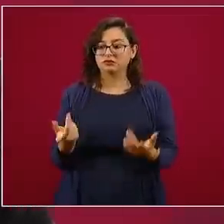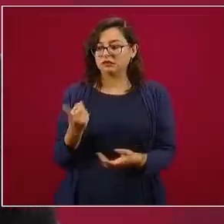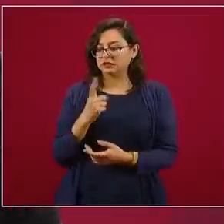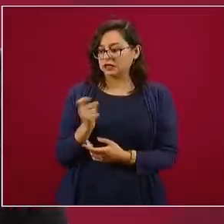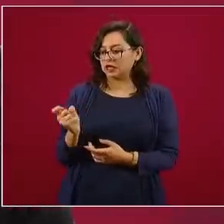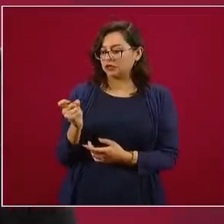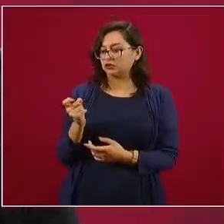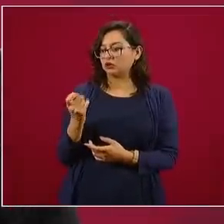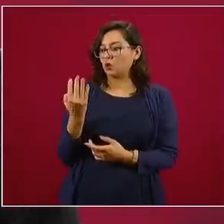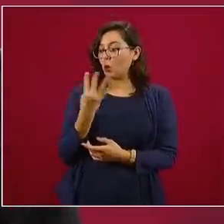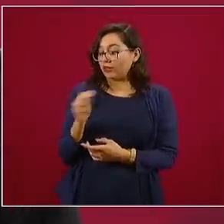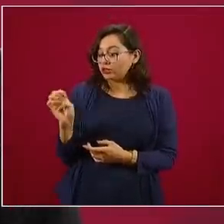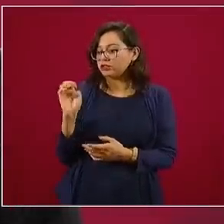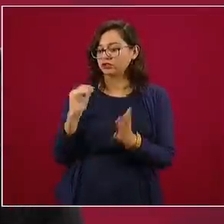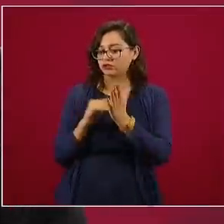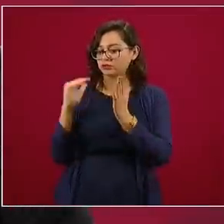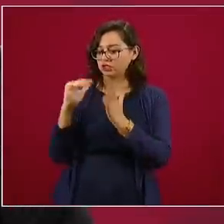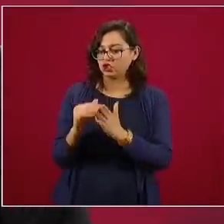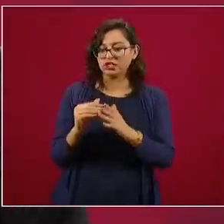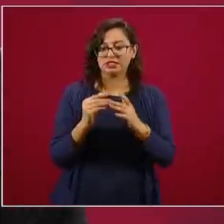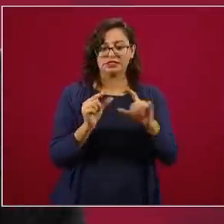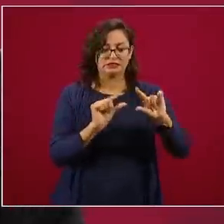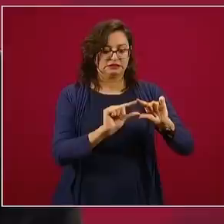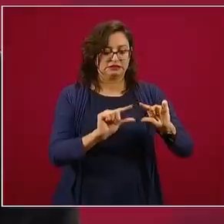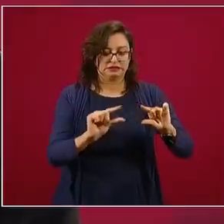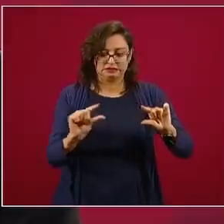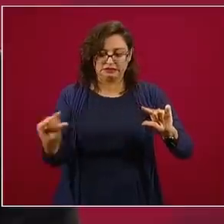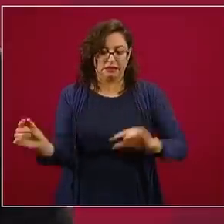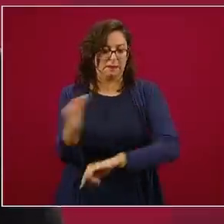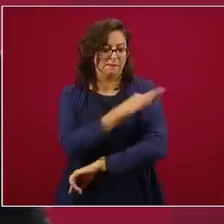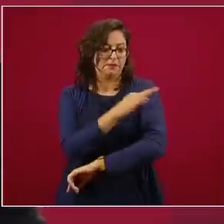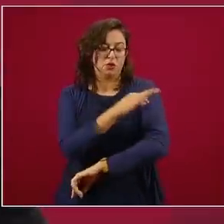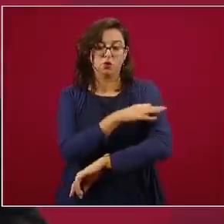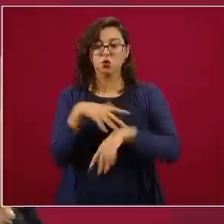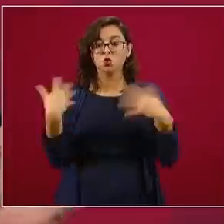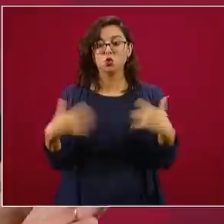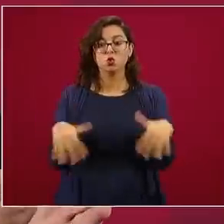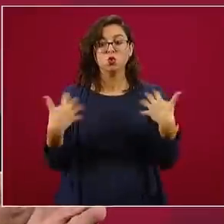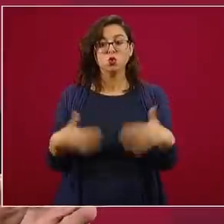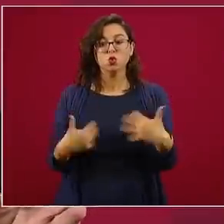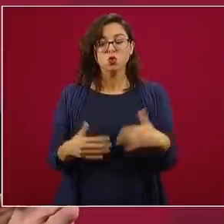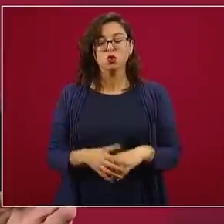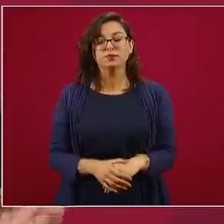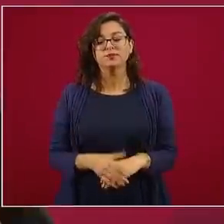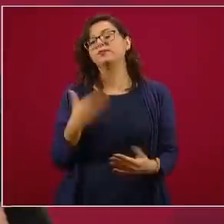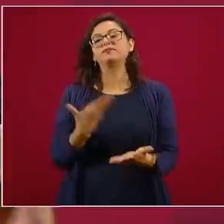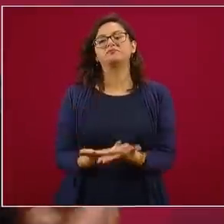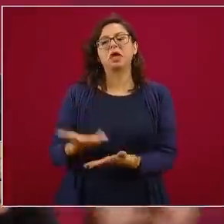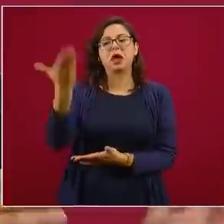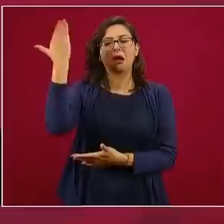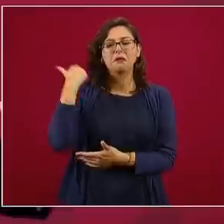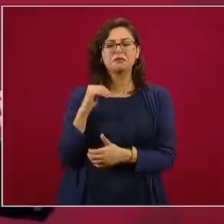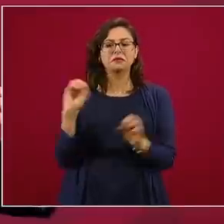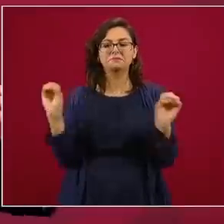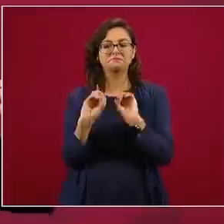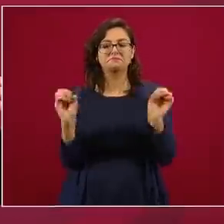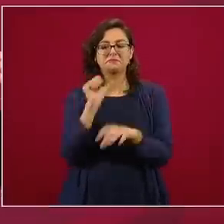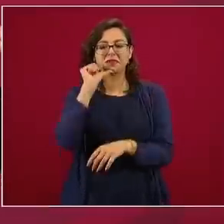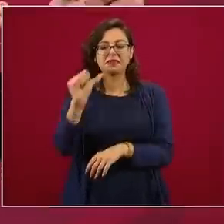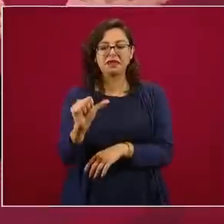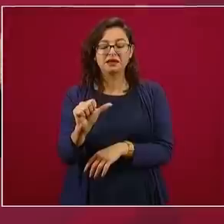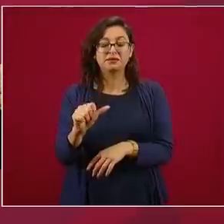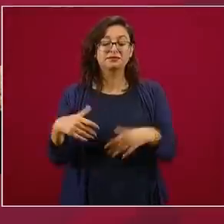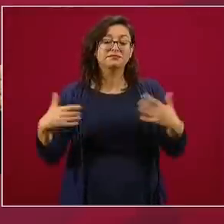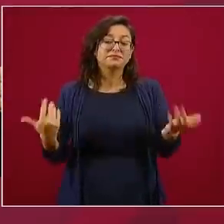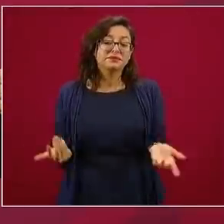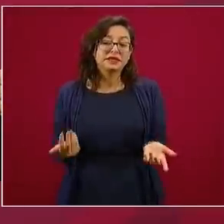elevadas, 400 millones de dosis ya es un número considerable. Esto no existía antes. Si no hubiéramos hecho este acuerdo, si no nos